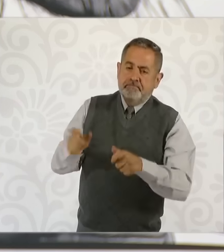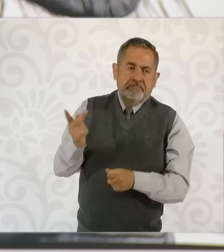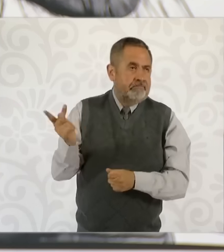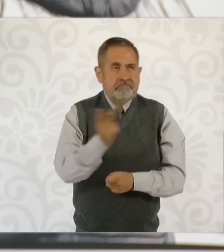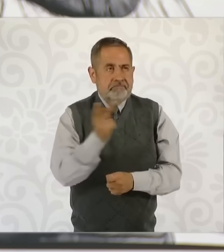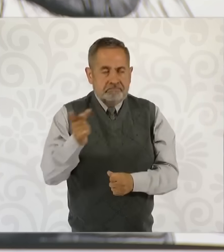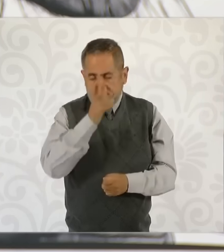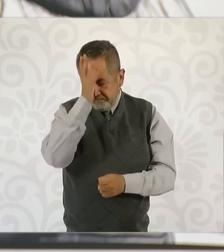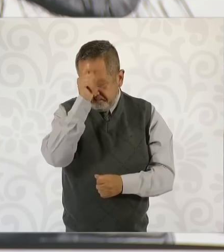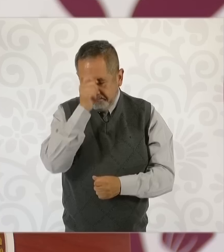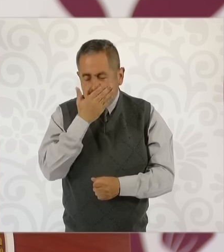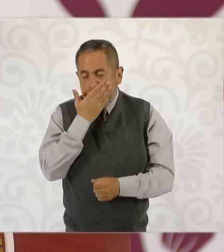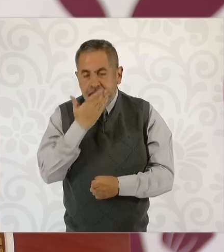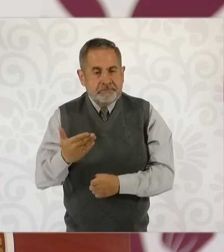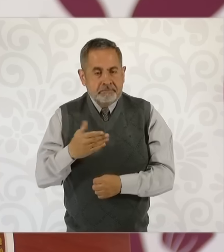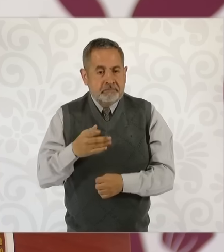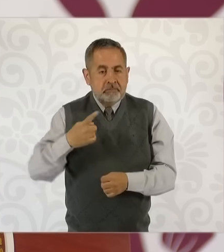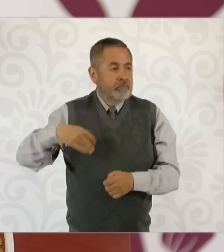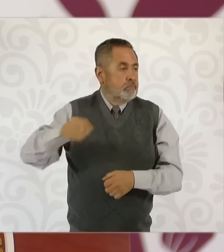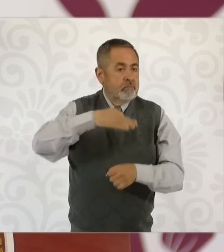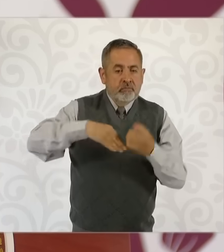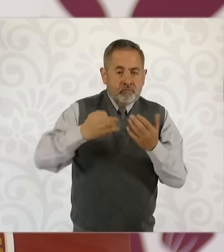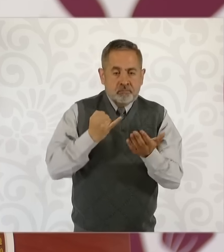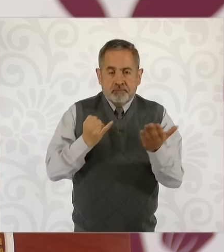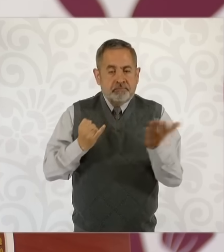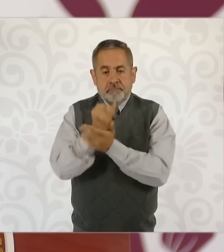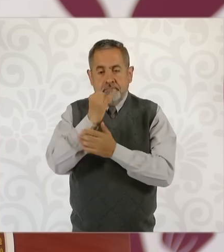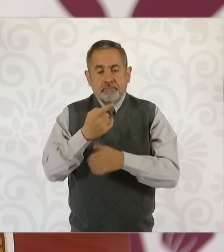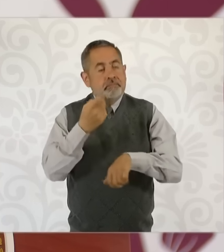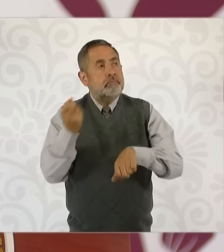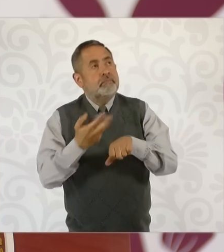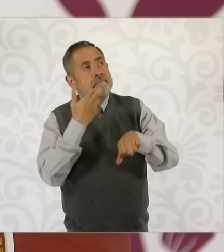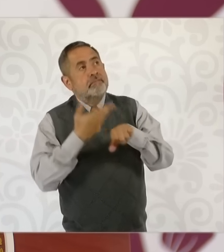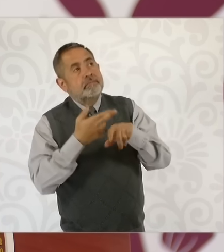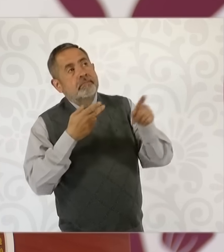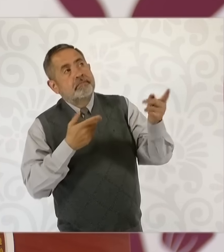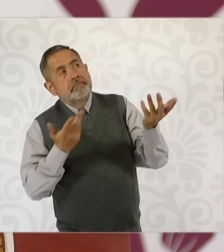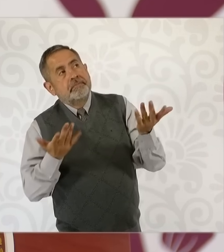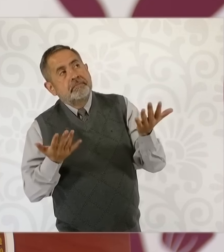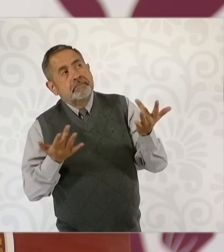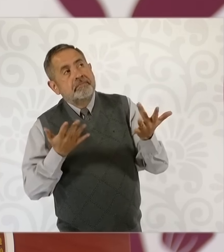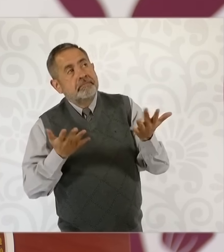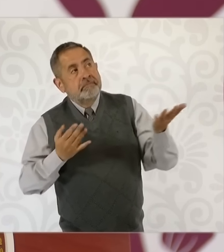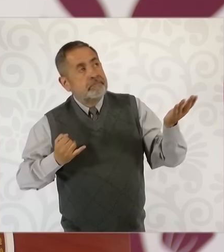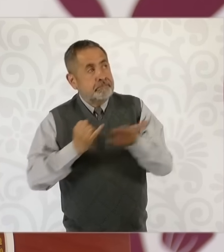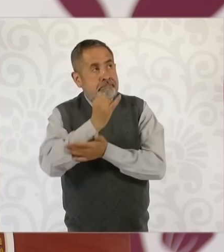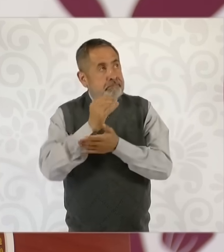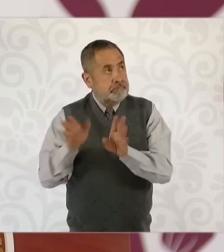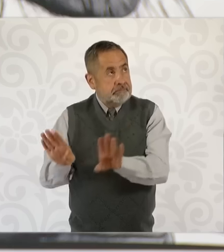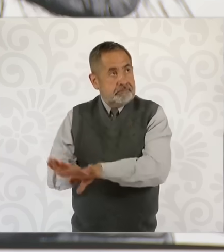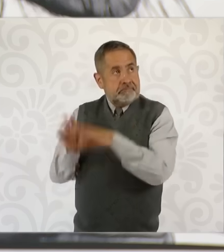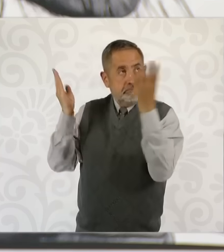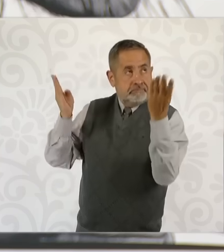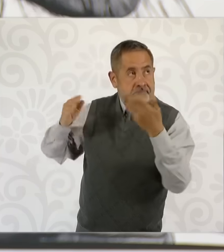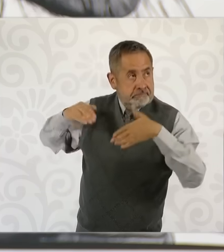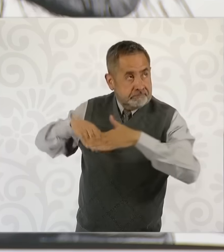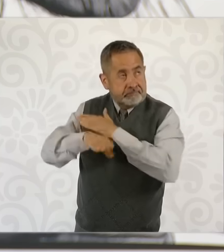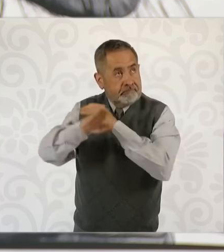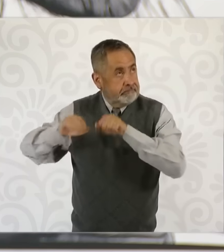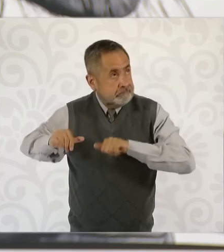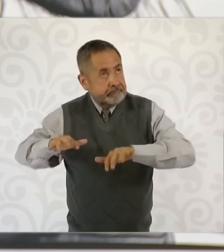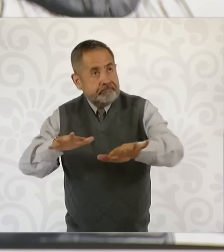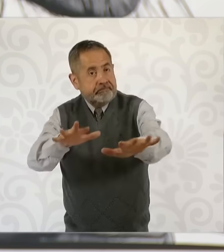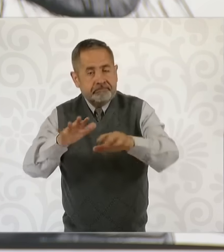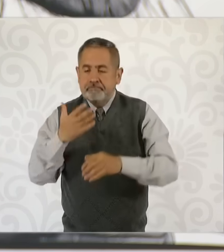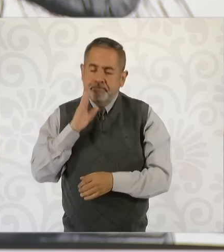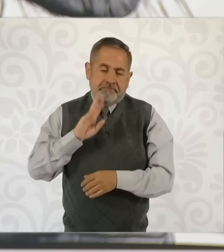Entonces, pues lo que hay pues es una decisión de la Secretaría de Agricultura de Estados Unidos y ahí está pues trabajando todos los días